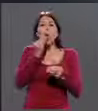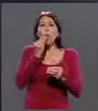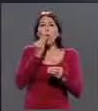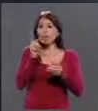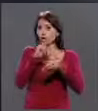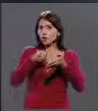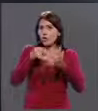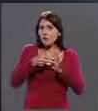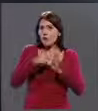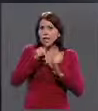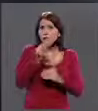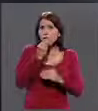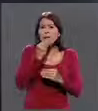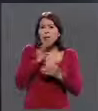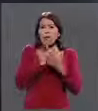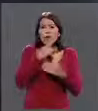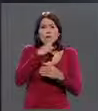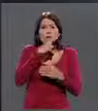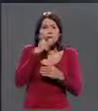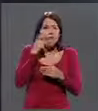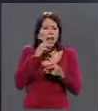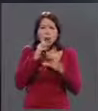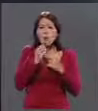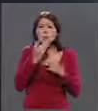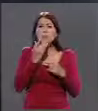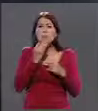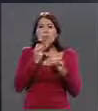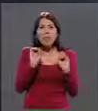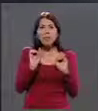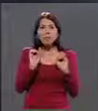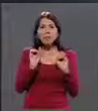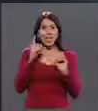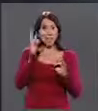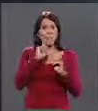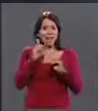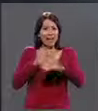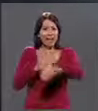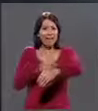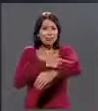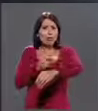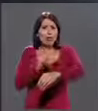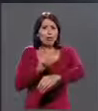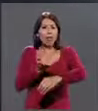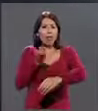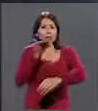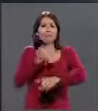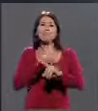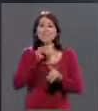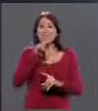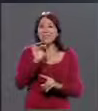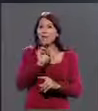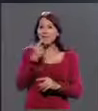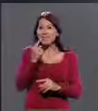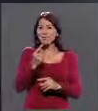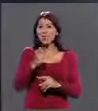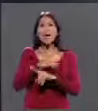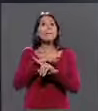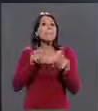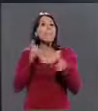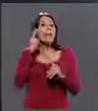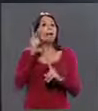quiere decir que tenga que comer feo o como muchos dicen Pasco para que no se le suba el azúcar verdad como decimos comúnmente y para darnos